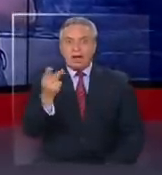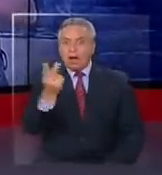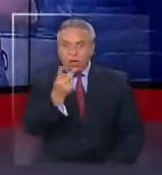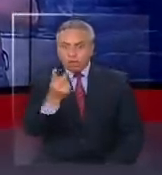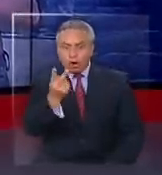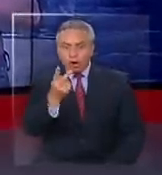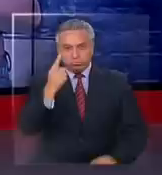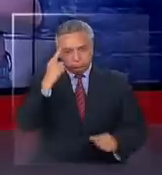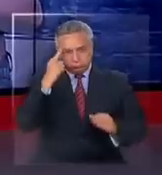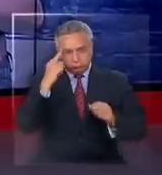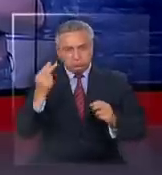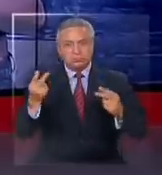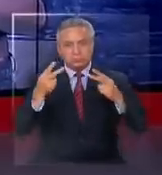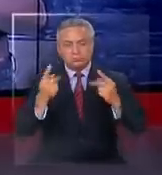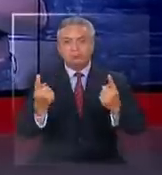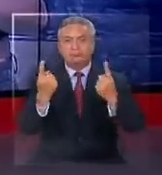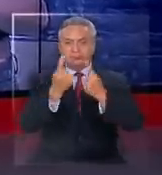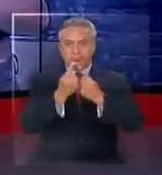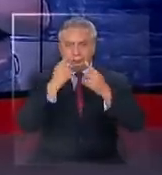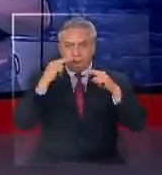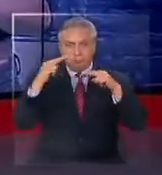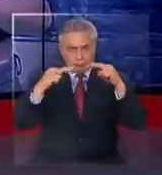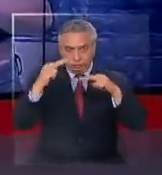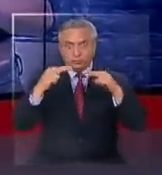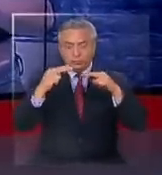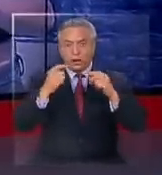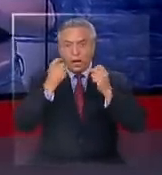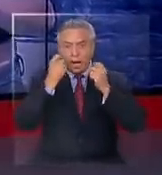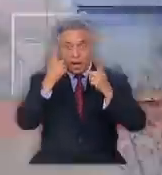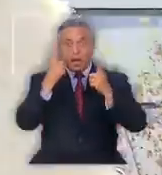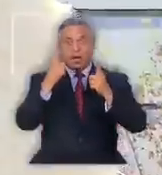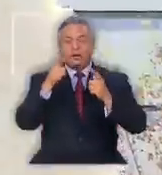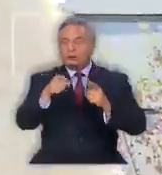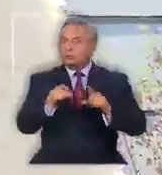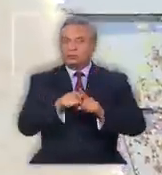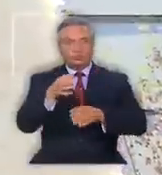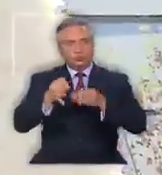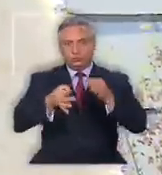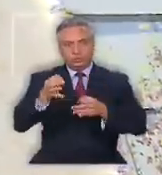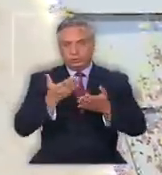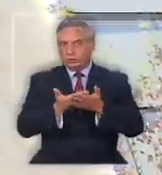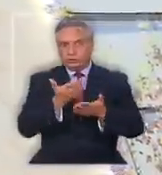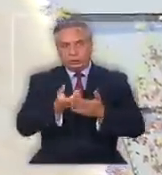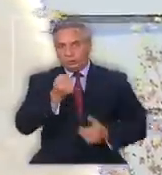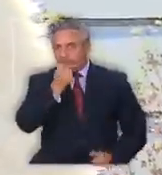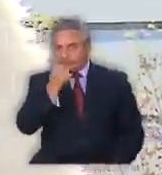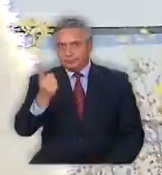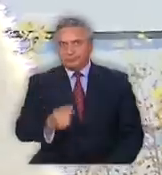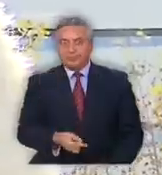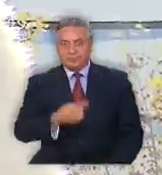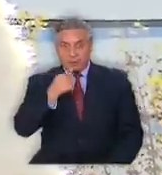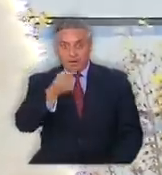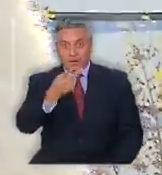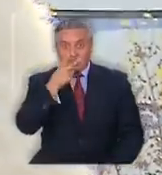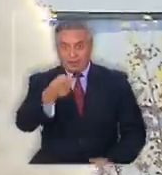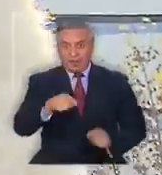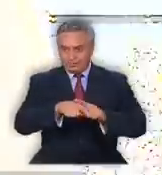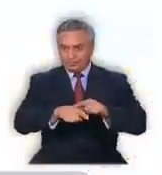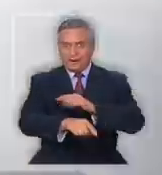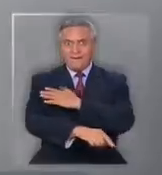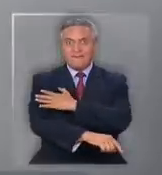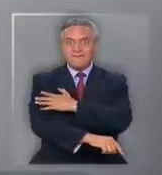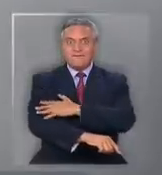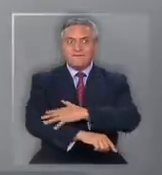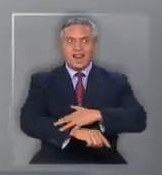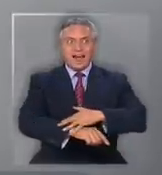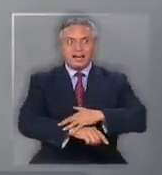conocerse y están empeñadas en que se haga justicia. Mira este, que este es el brazo, porque eso